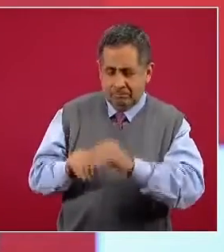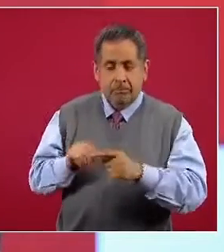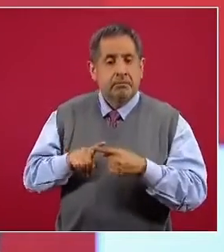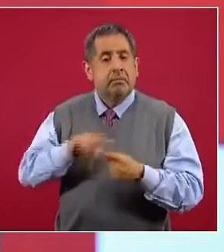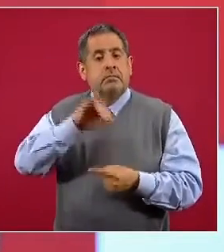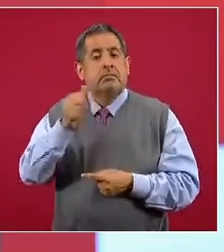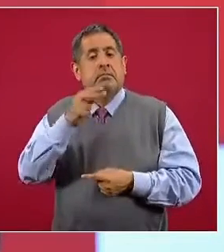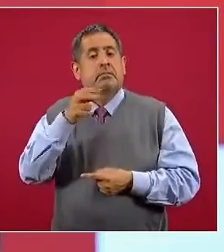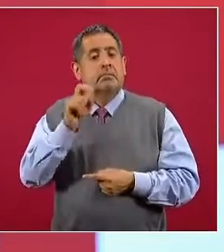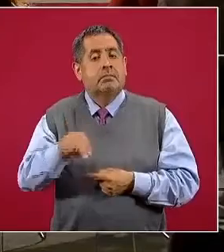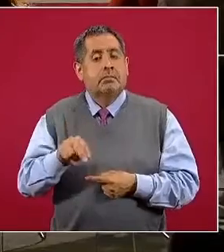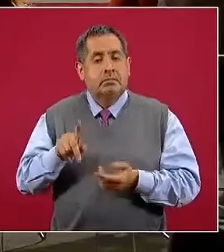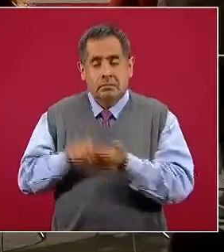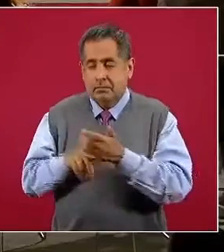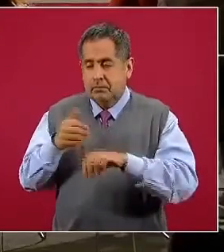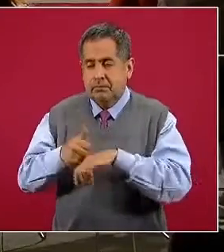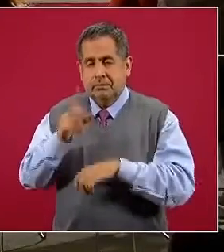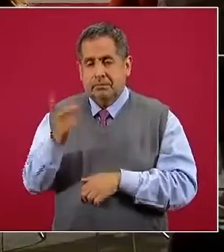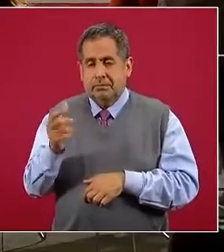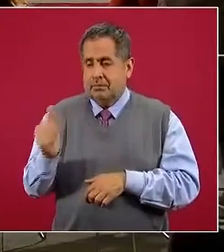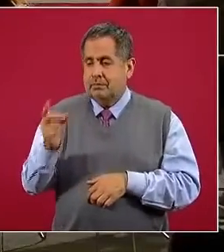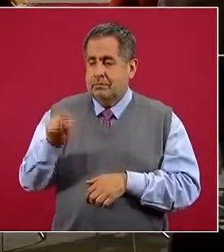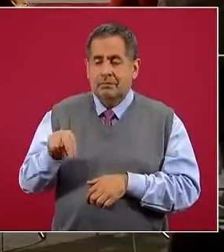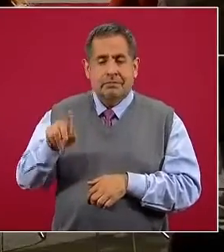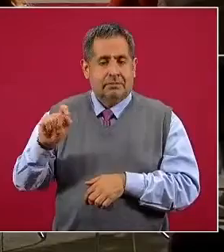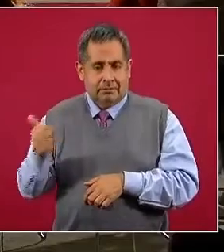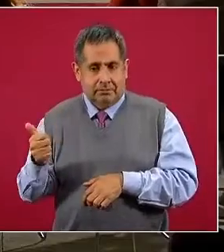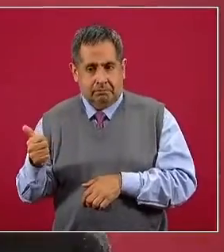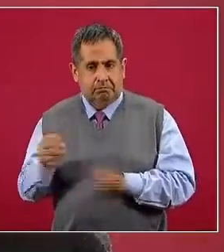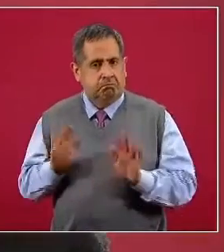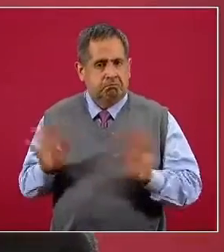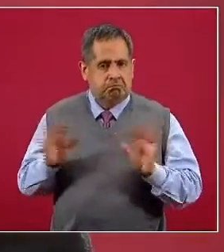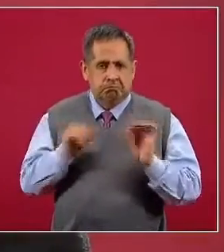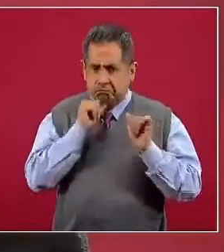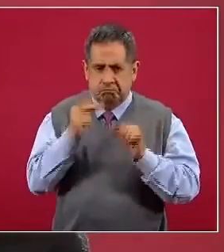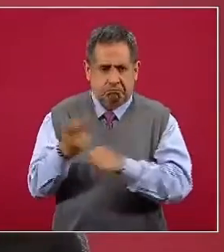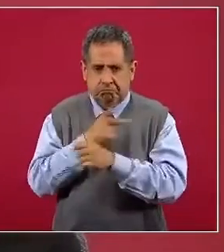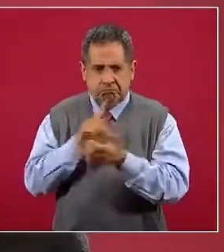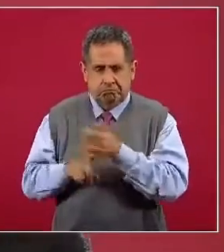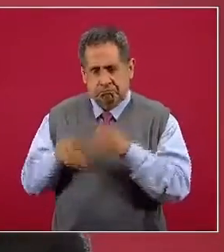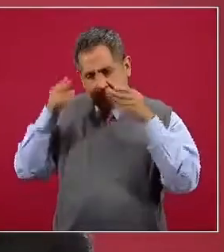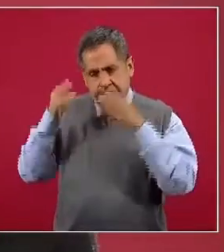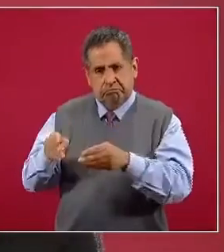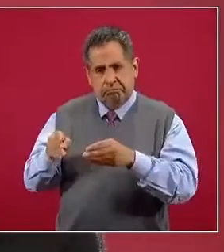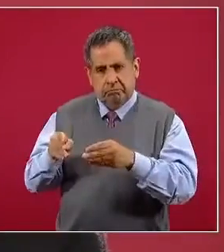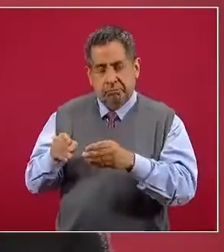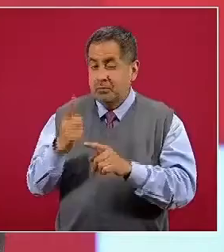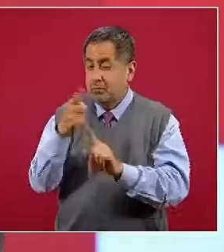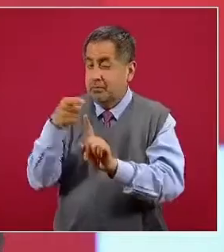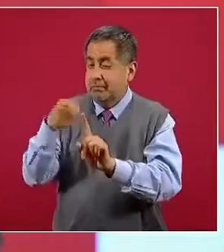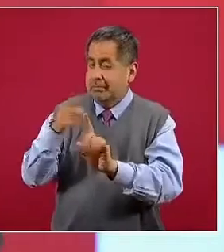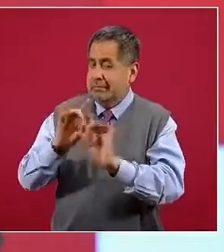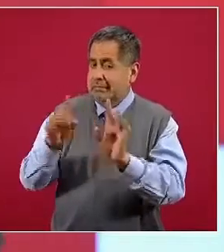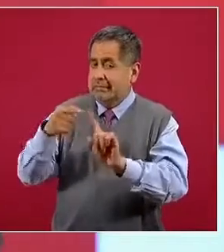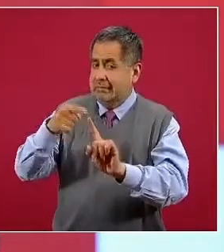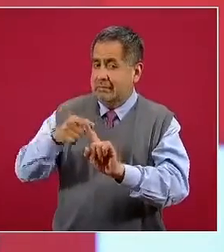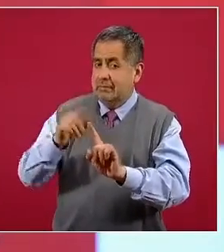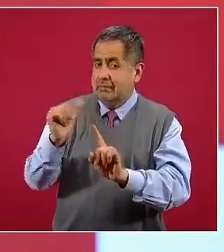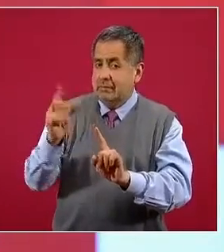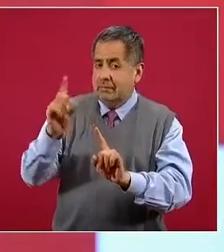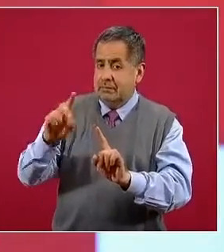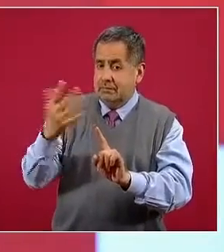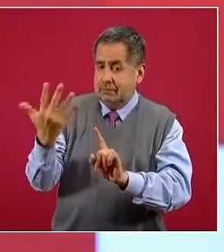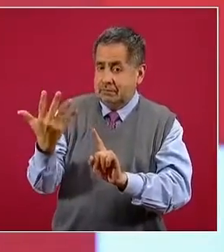el adenovirus humano 26, que no se ha visto involucrado en esto. El enfoque es adenovirus tipo 5. ¿Qué